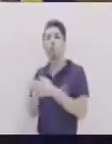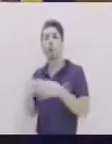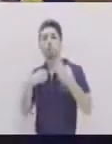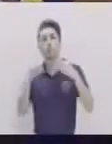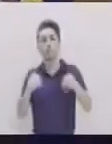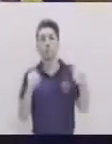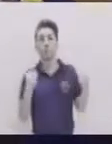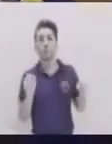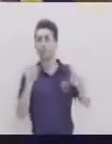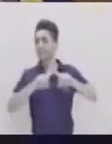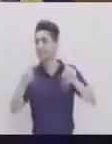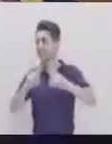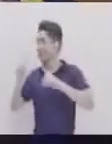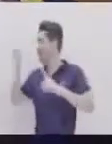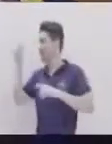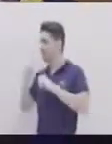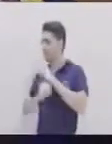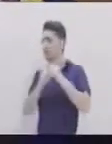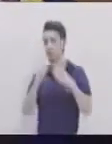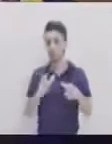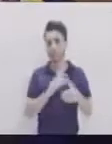ordenar de las diferentes frutas?